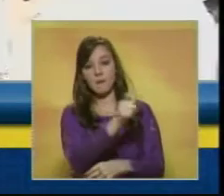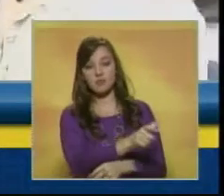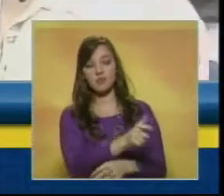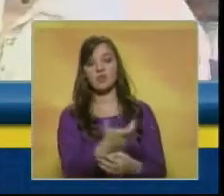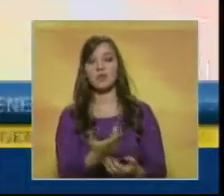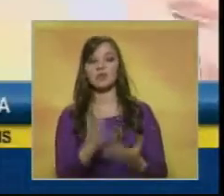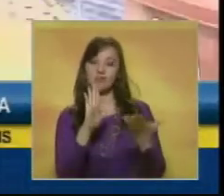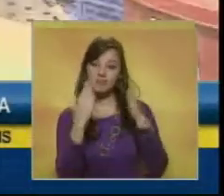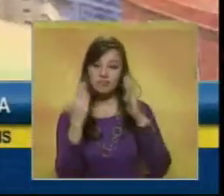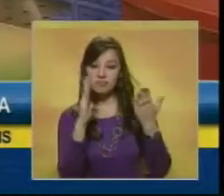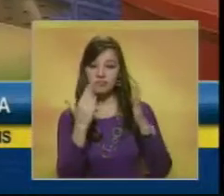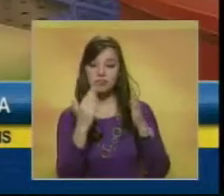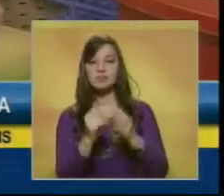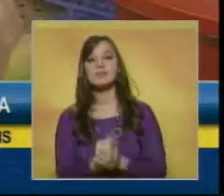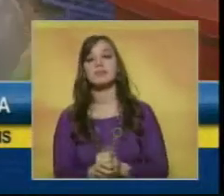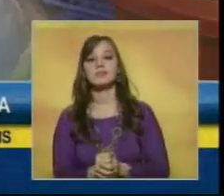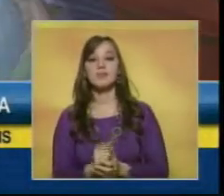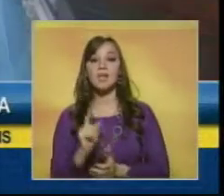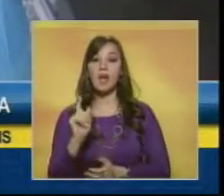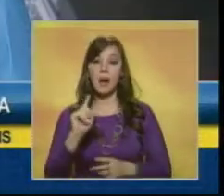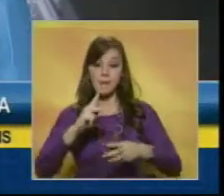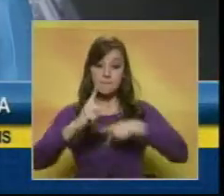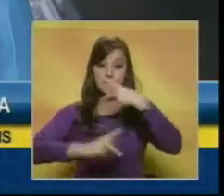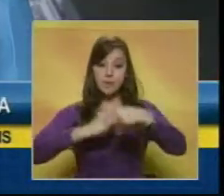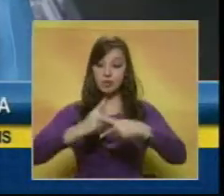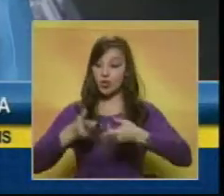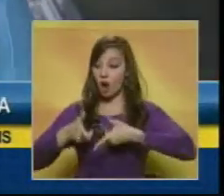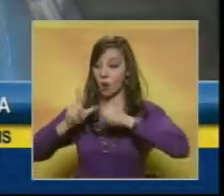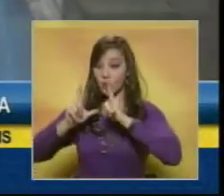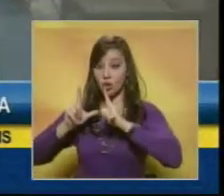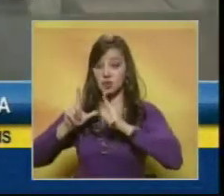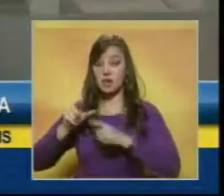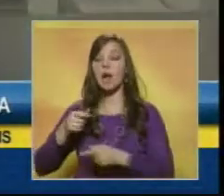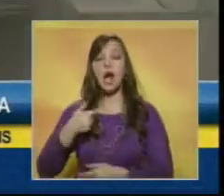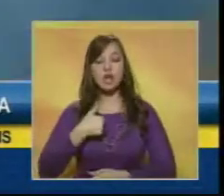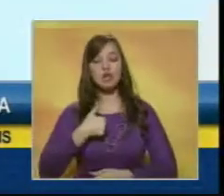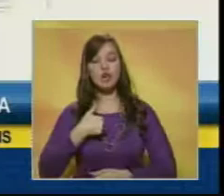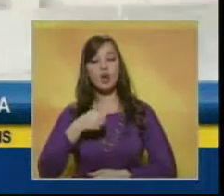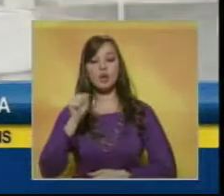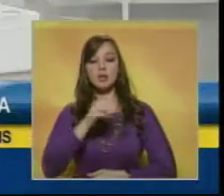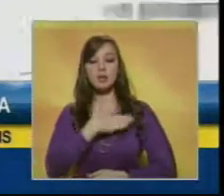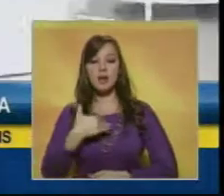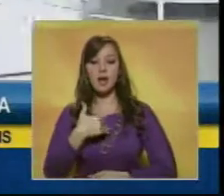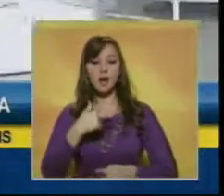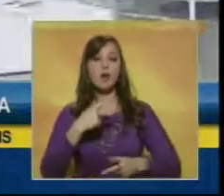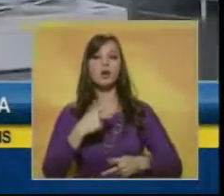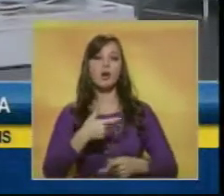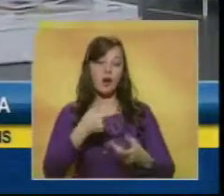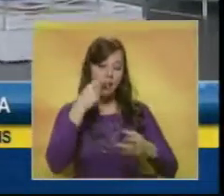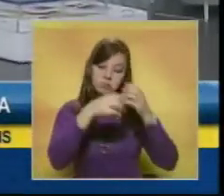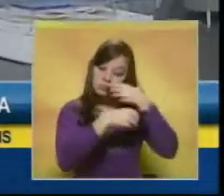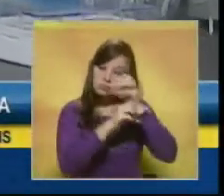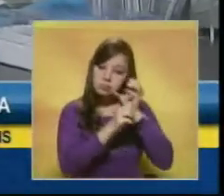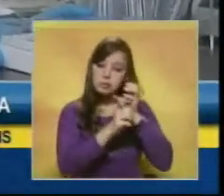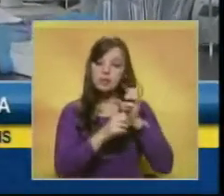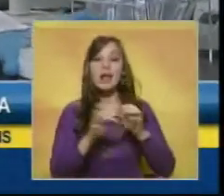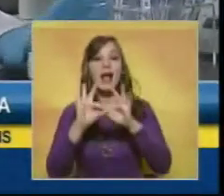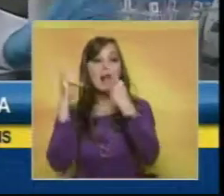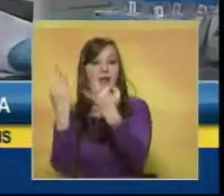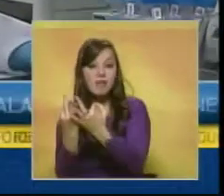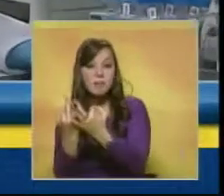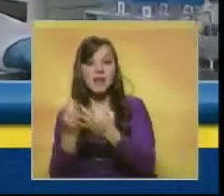son comparados. Solo serán procesadas muestras autorizadas por la persona o sus familiares. Generalmente de un